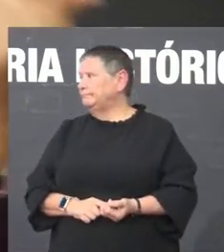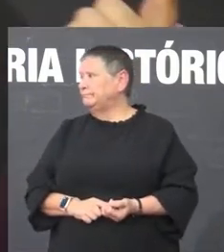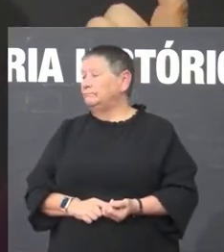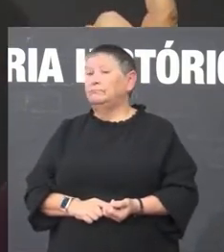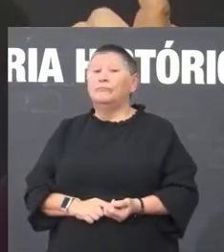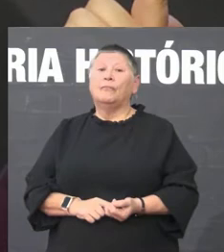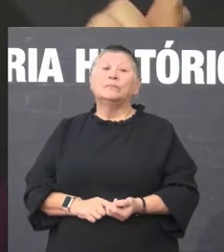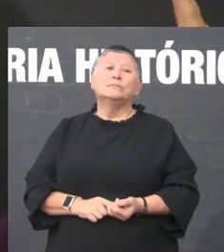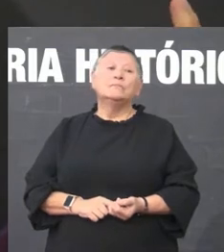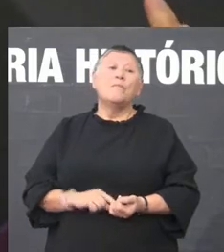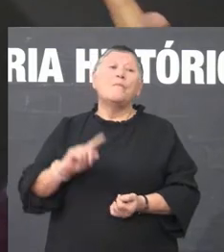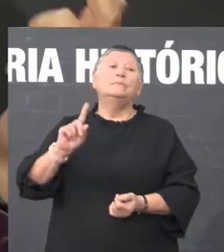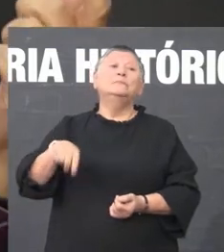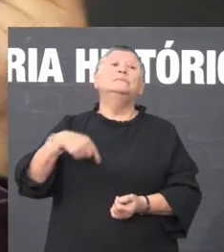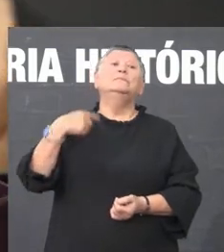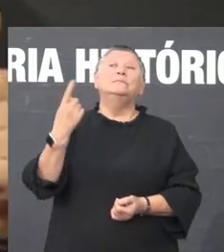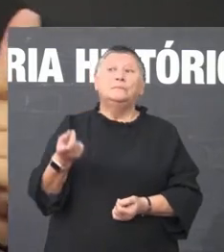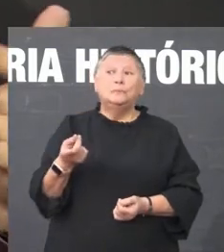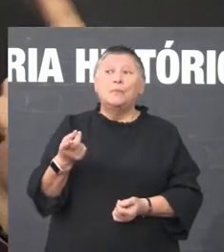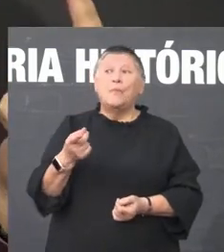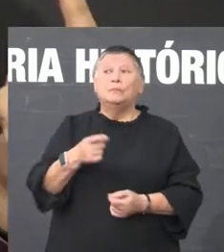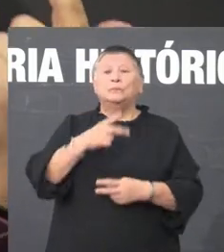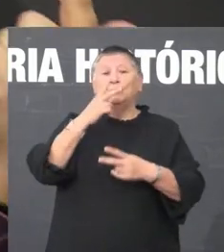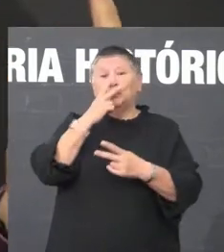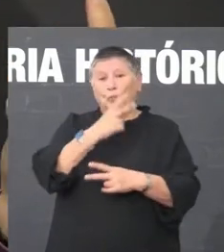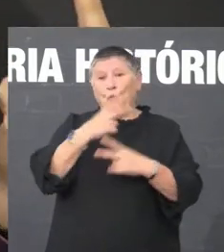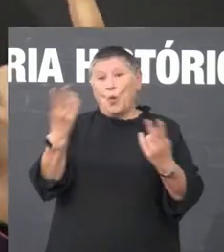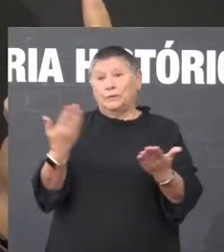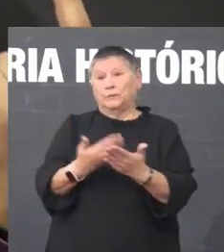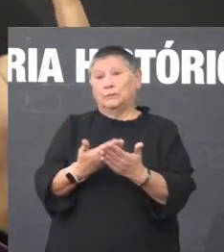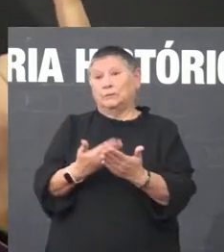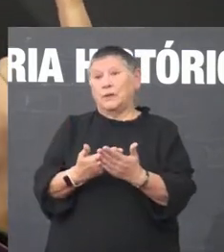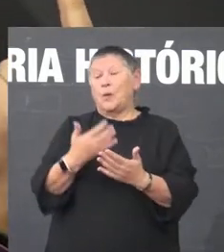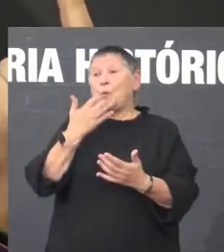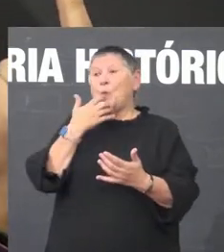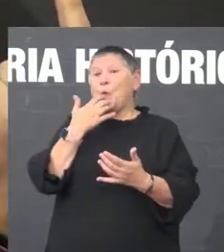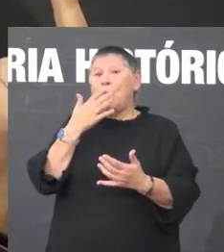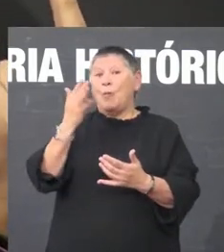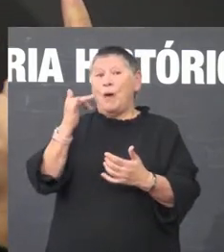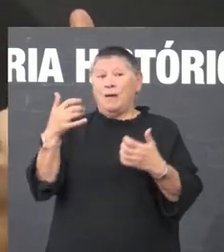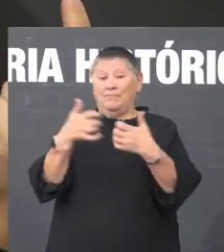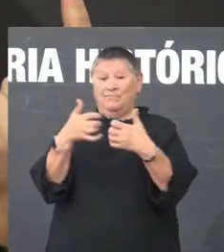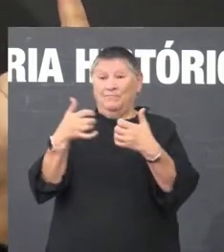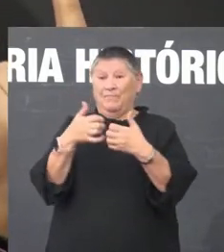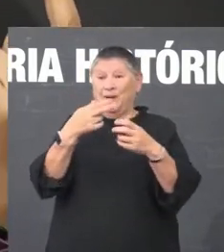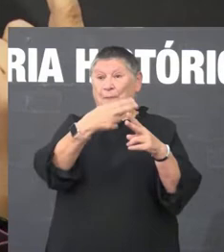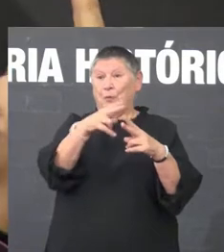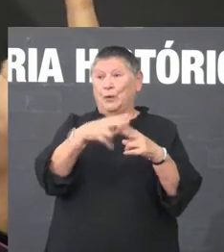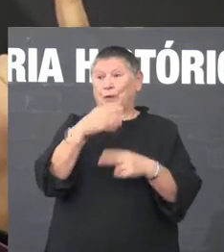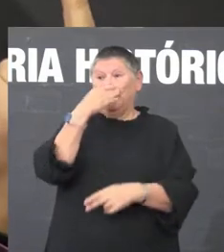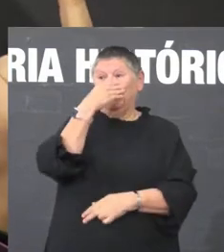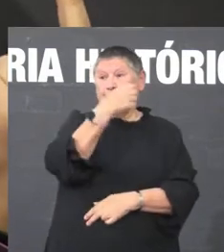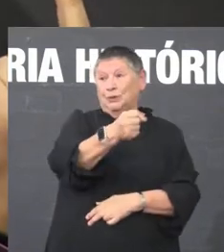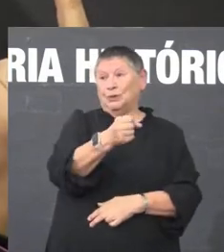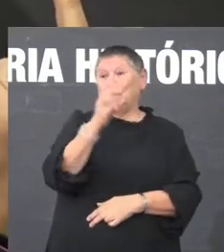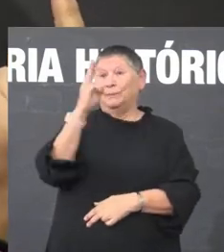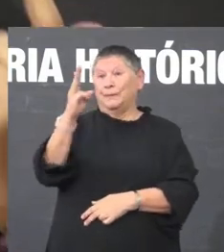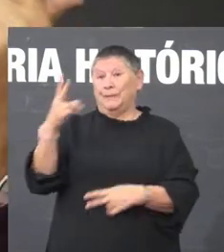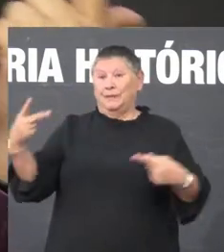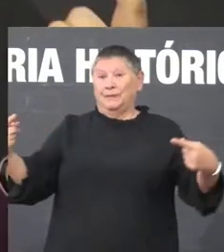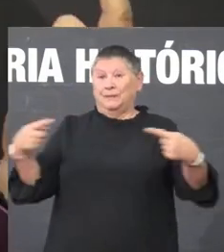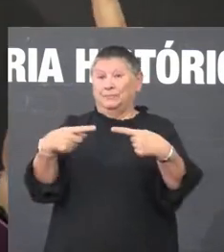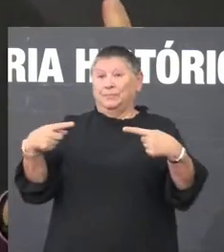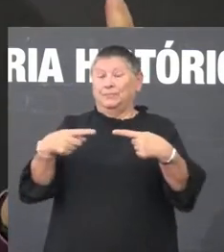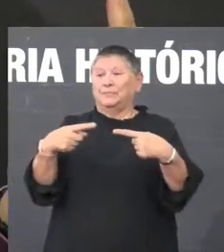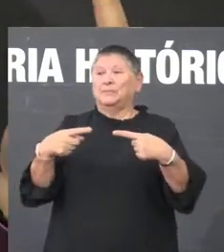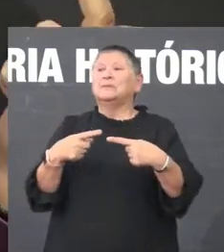Y luego, eso sí, muestra de esto es que cada vez que hay pelea política entre PSOE y Partido Popular, ¿qué es